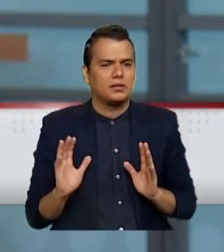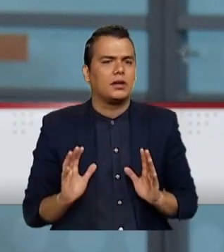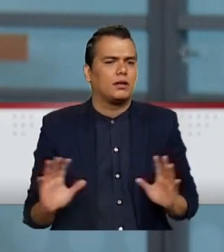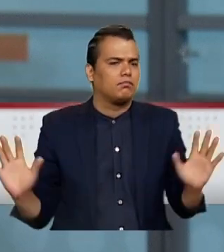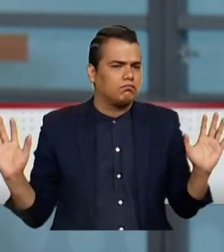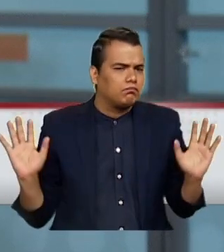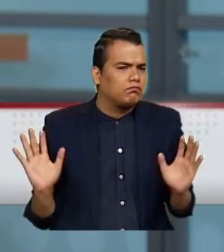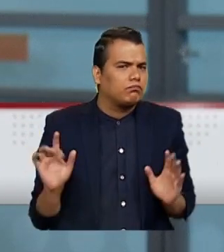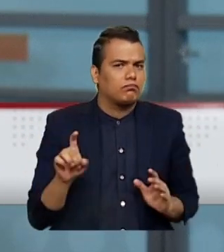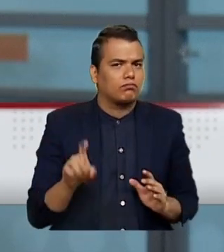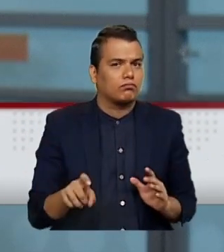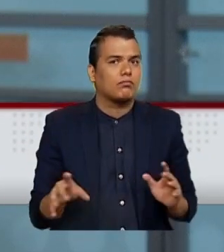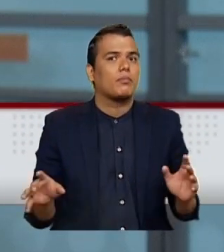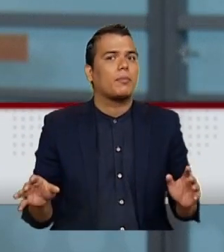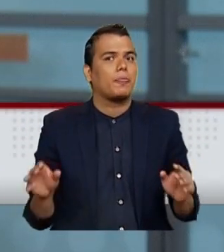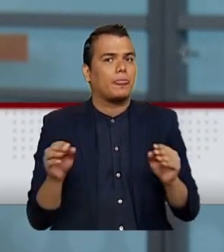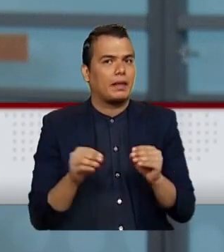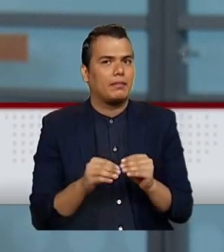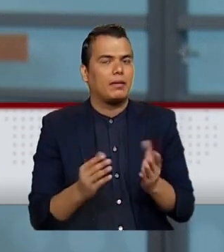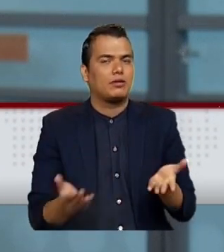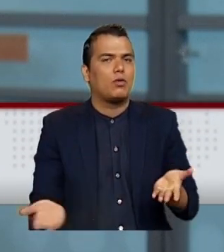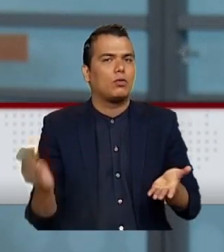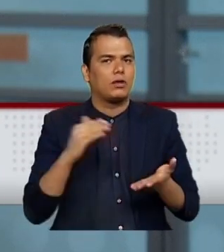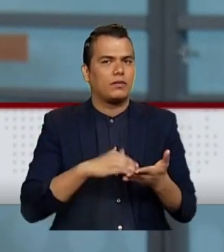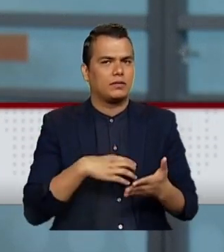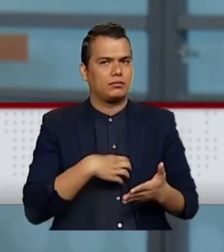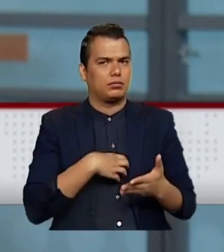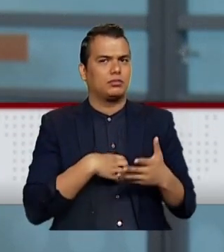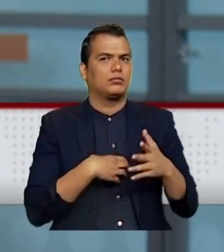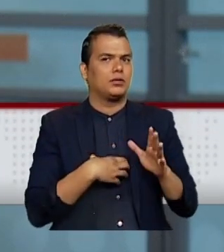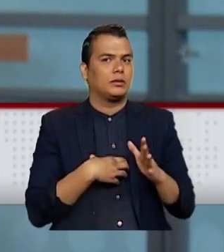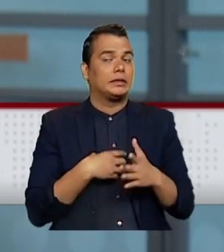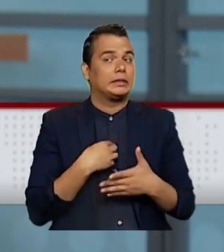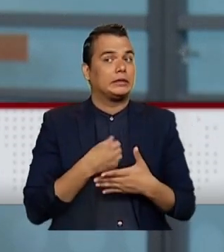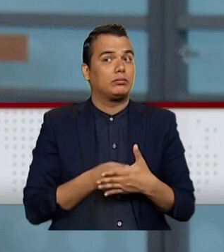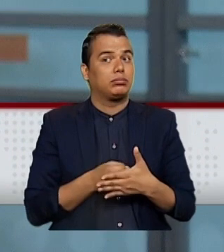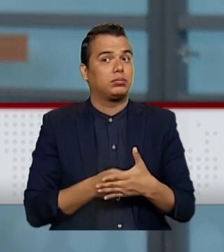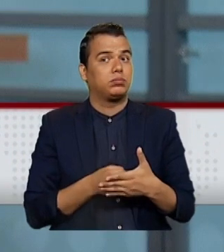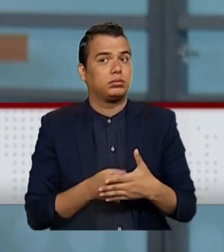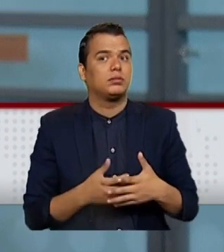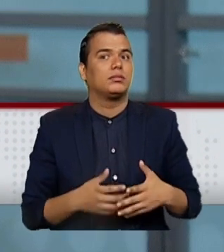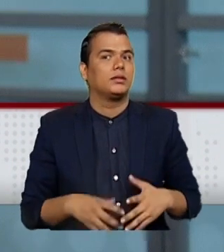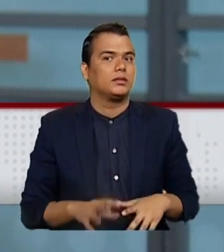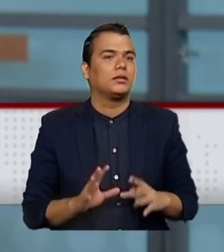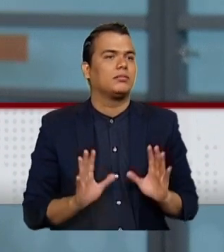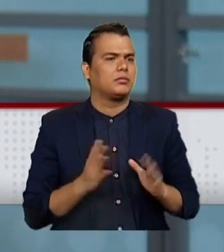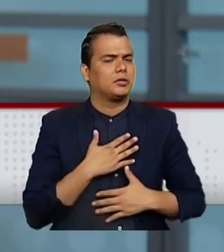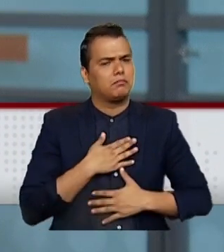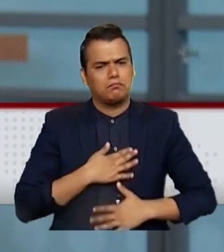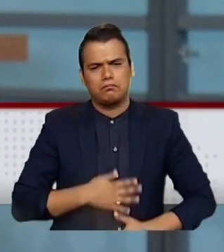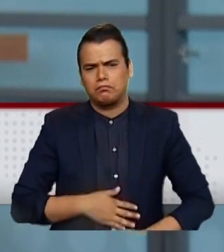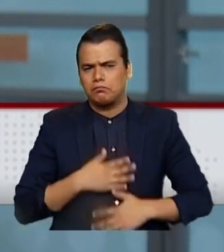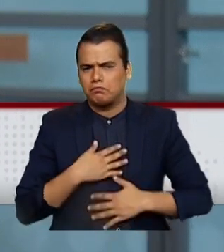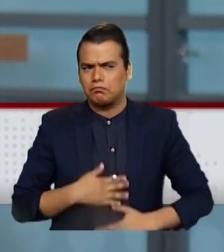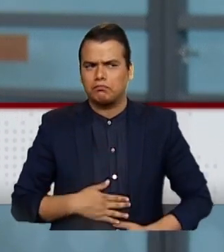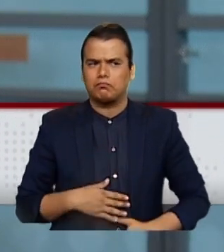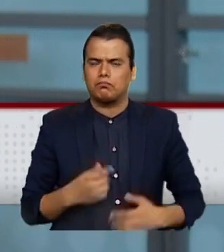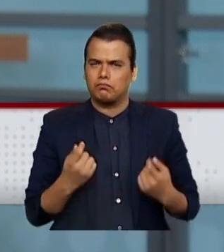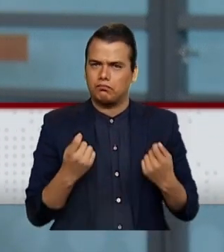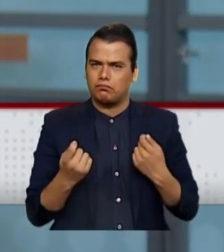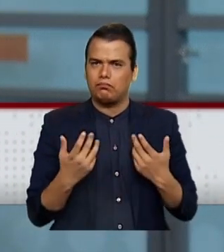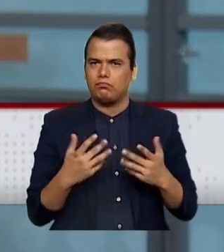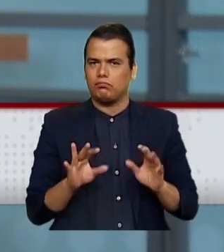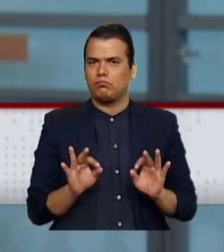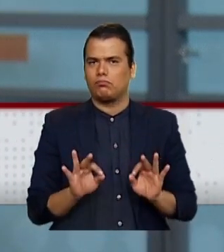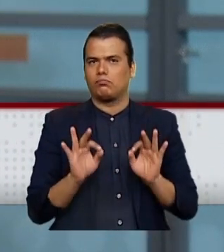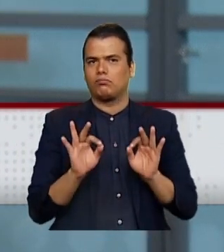la necesidad de llegar a ser campeón nuevamente, pues lo presiona un poco. Llega con esa tranquilidad, se relaja ya, no hay nada que